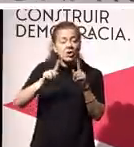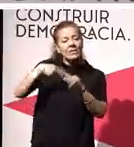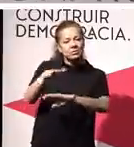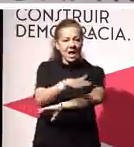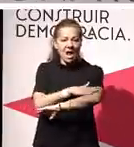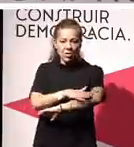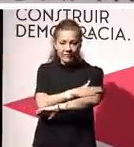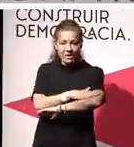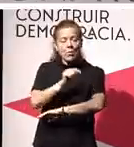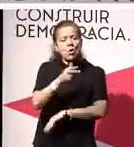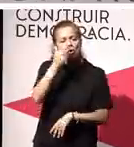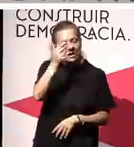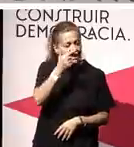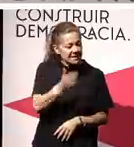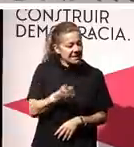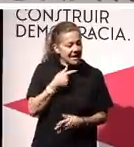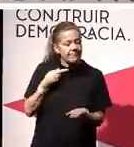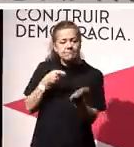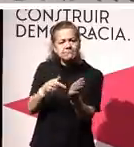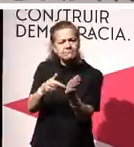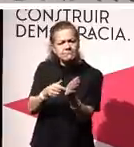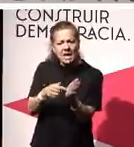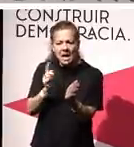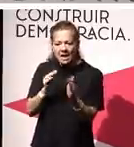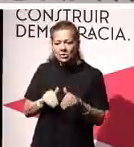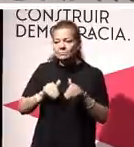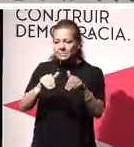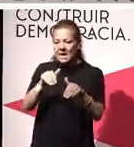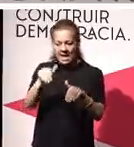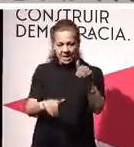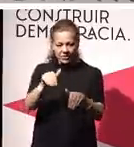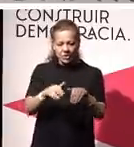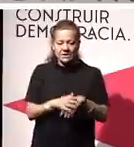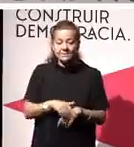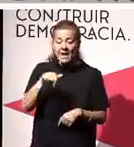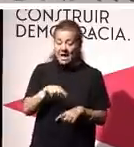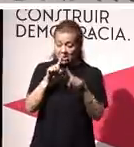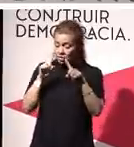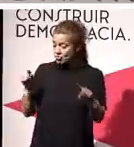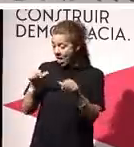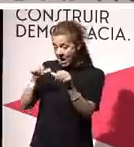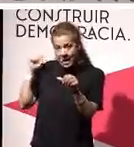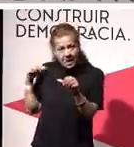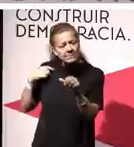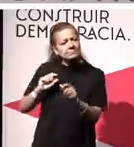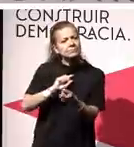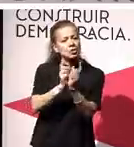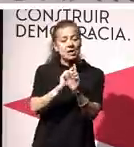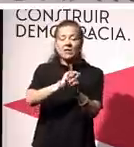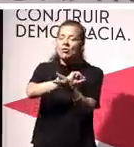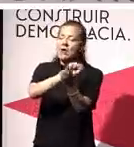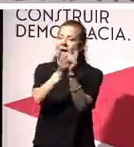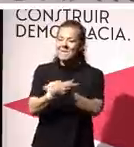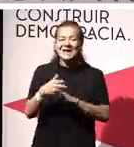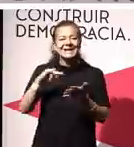Gobierno, frente a los intereses de quienes mandan sin presentarse a las elecciones. En estos años hemos logrado transformar de raíz el